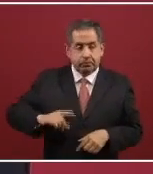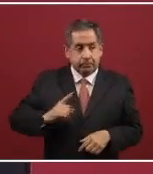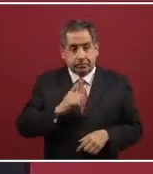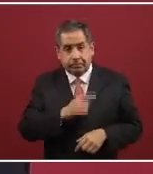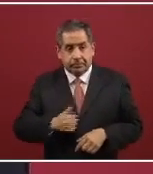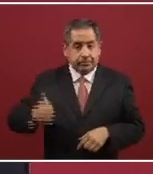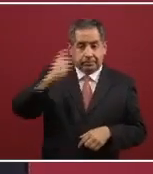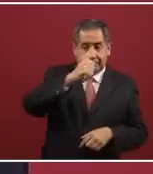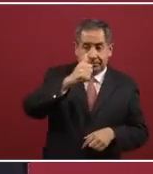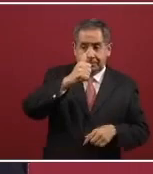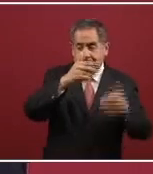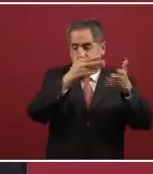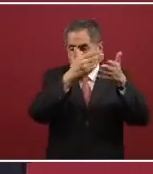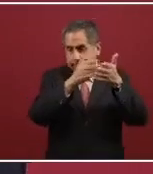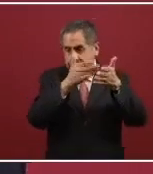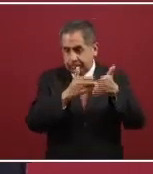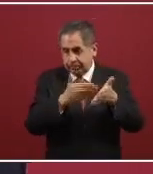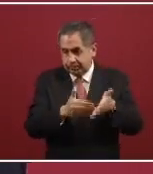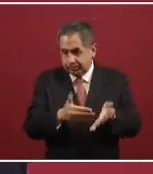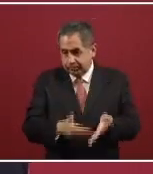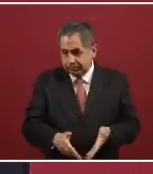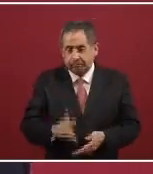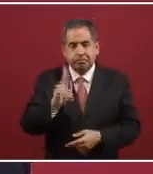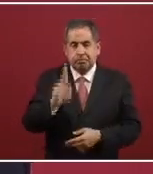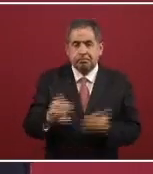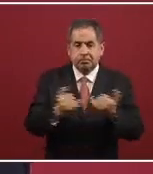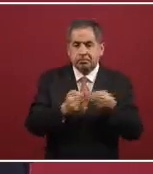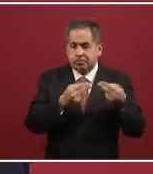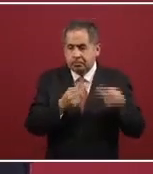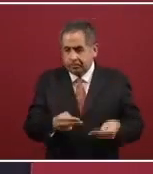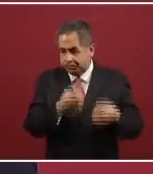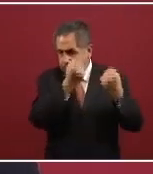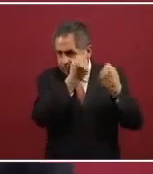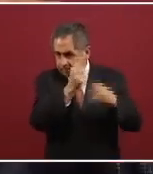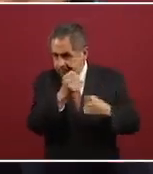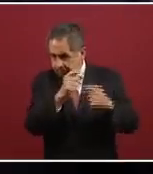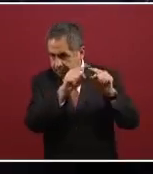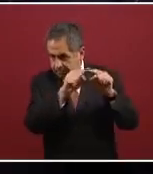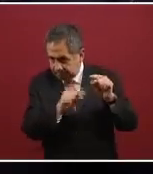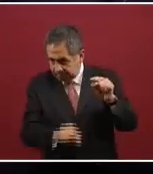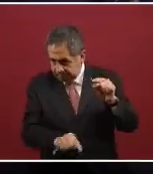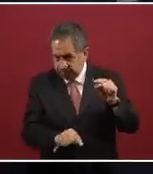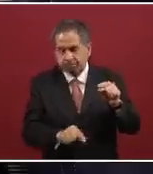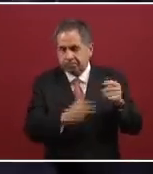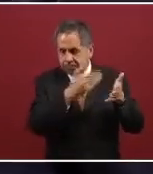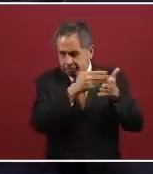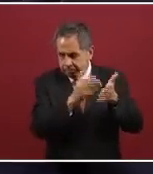abajo, como se limpian las escaleras, pero